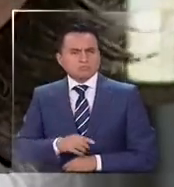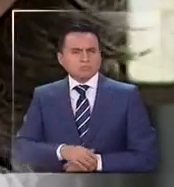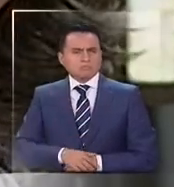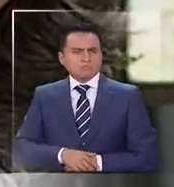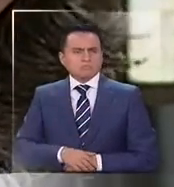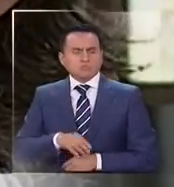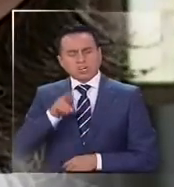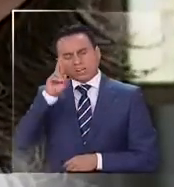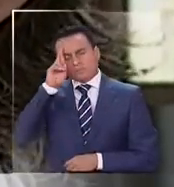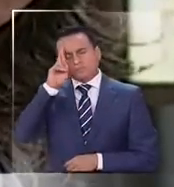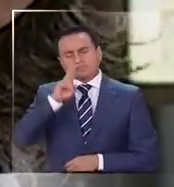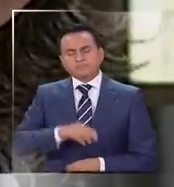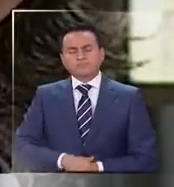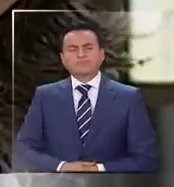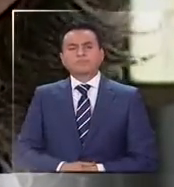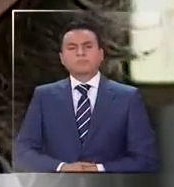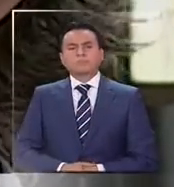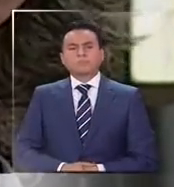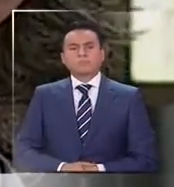muy raro.